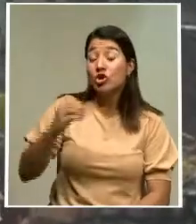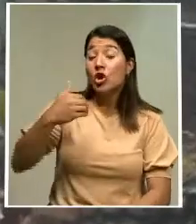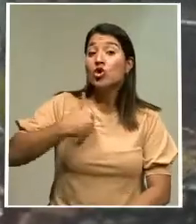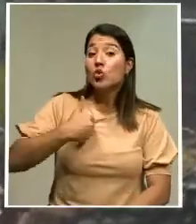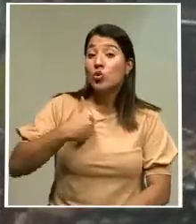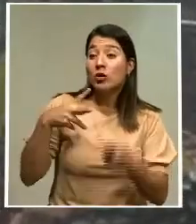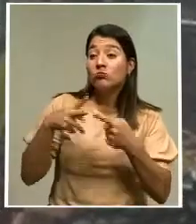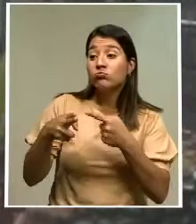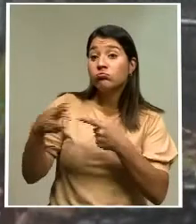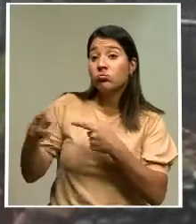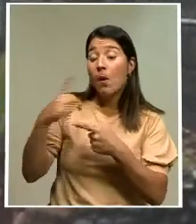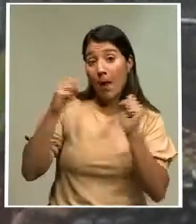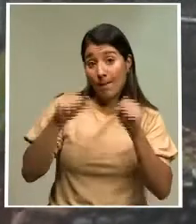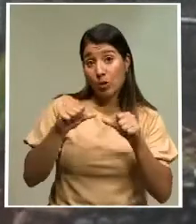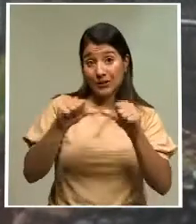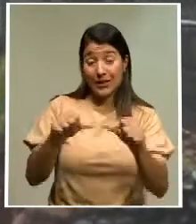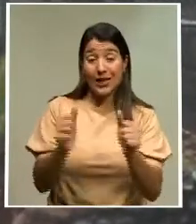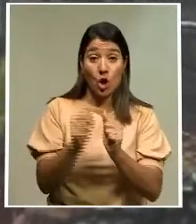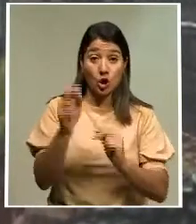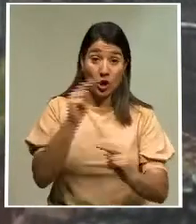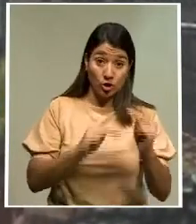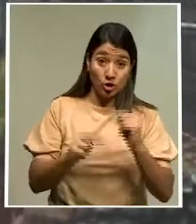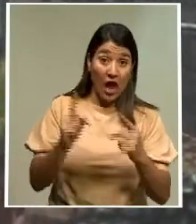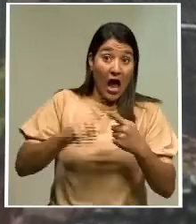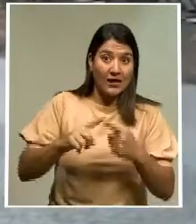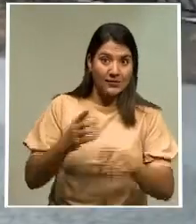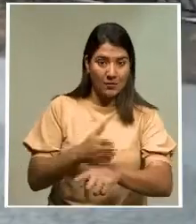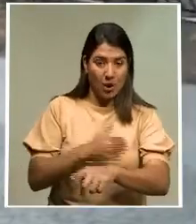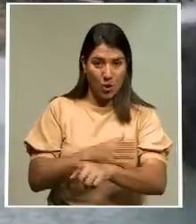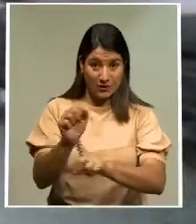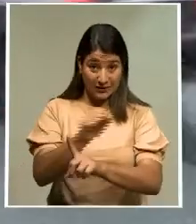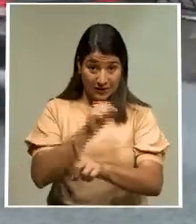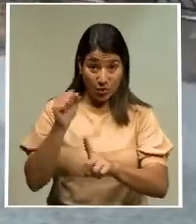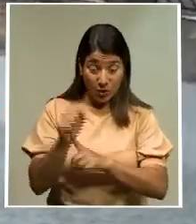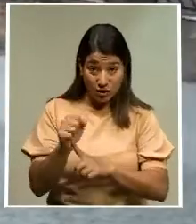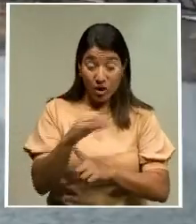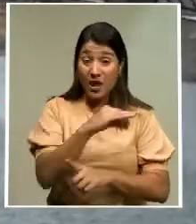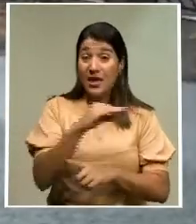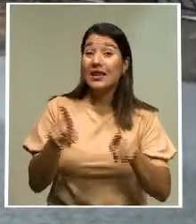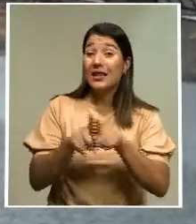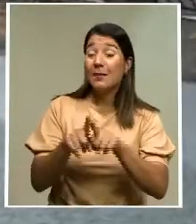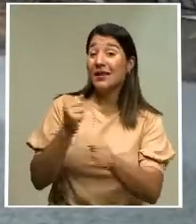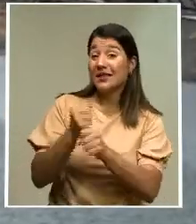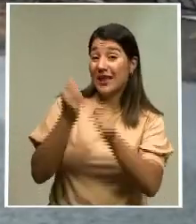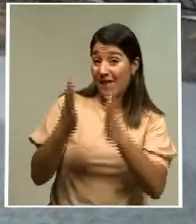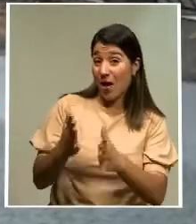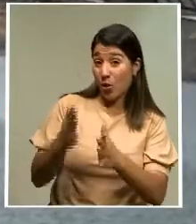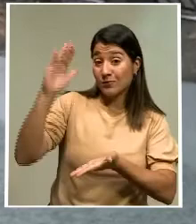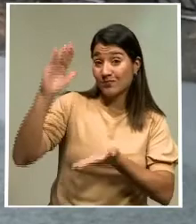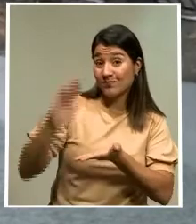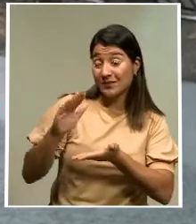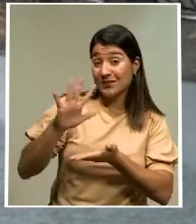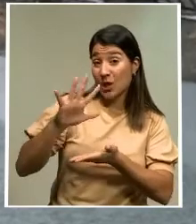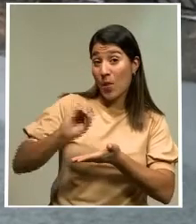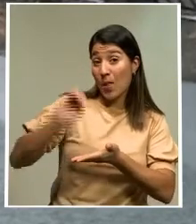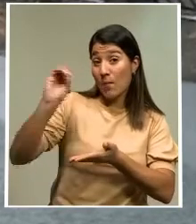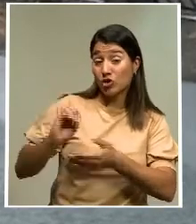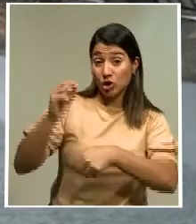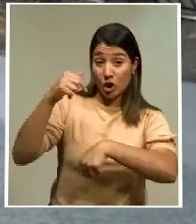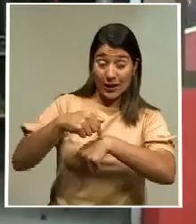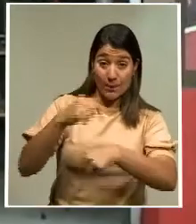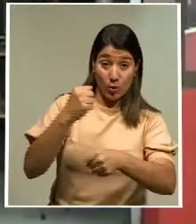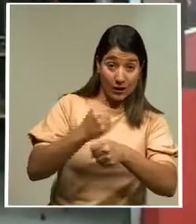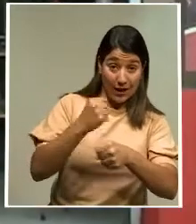personal para mantenerse a flote mientras la situación mejora, reduciendo la jornada de su personal en un 50% al menos, y